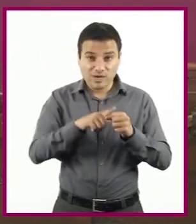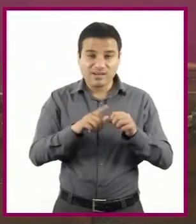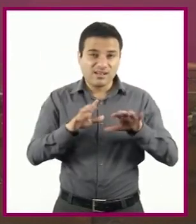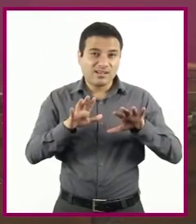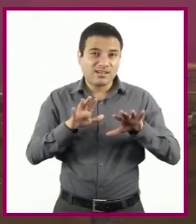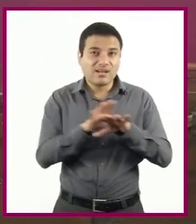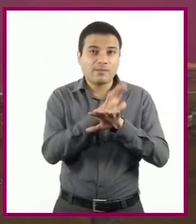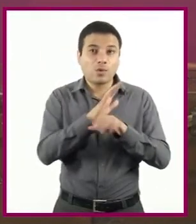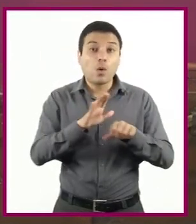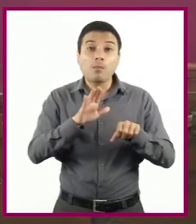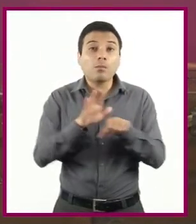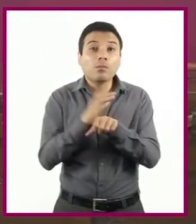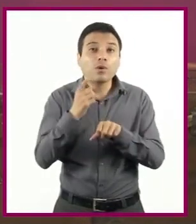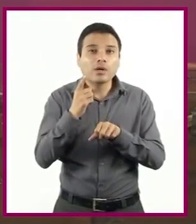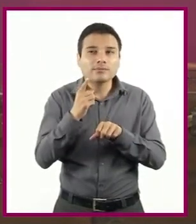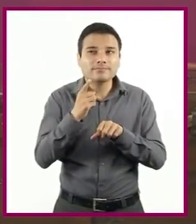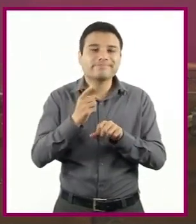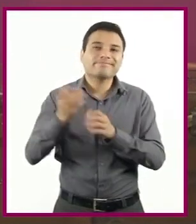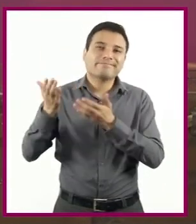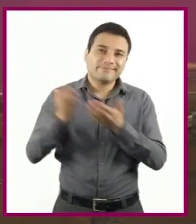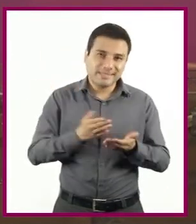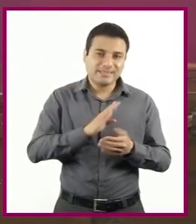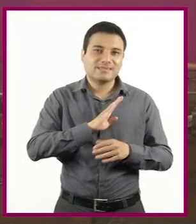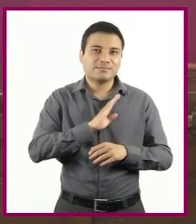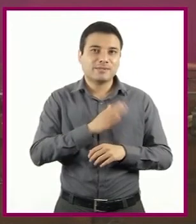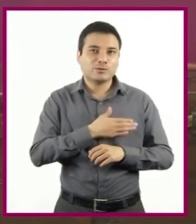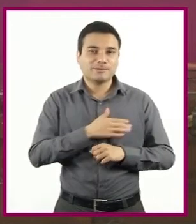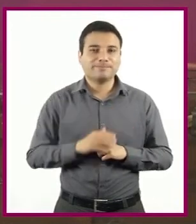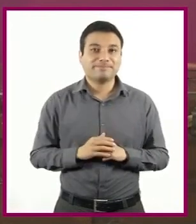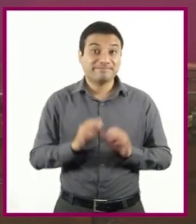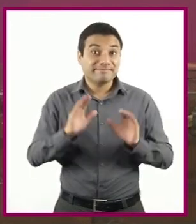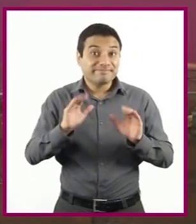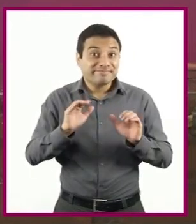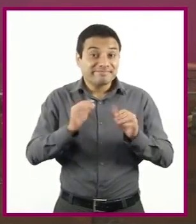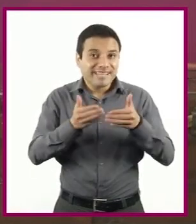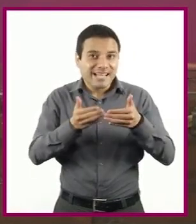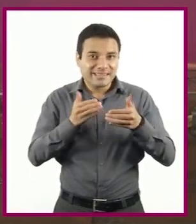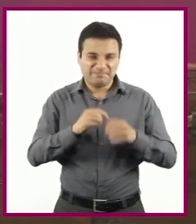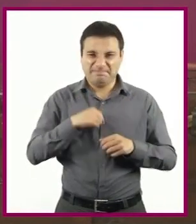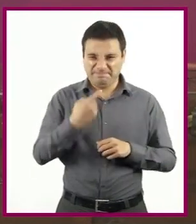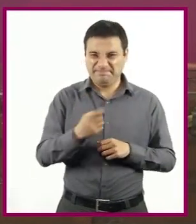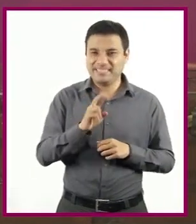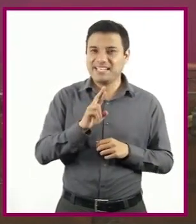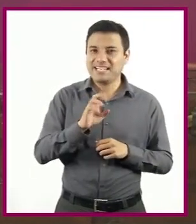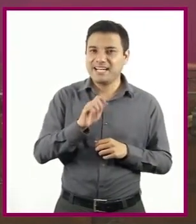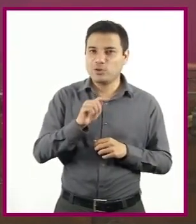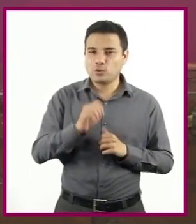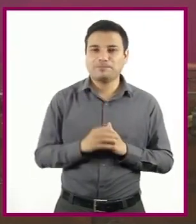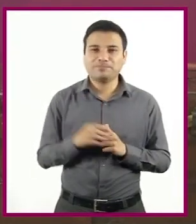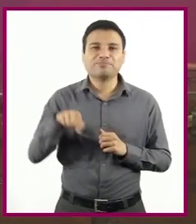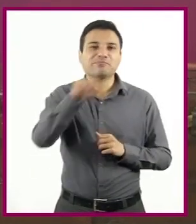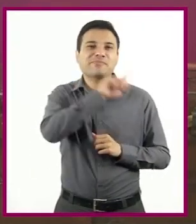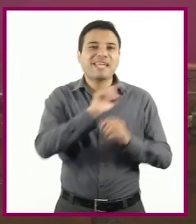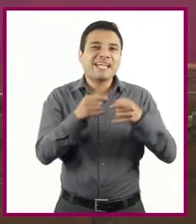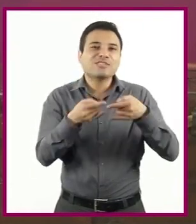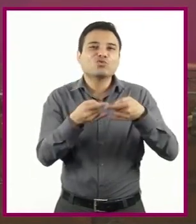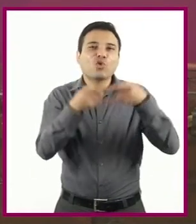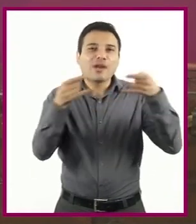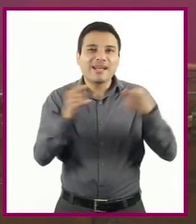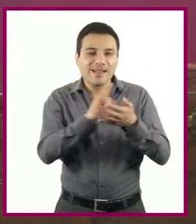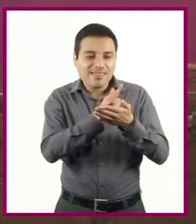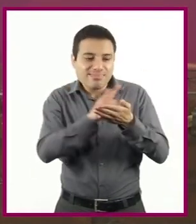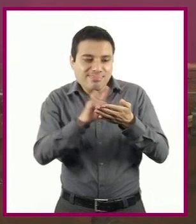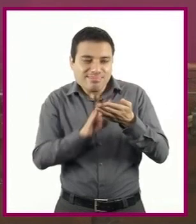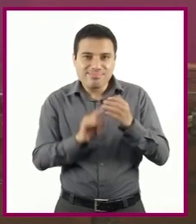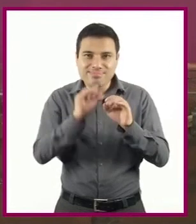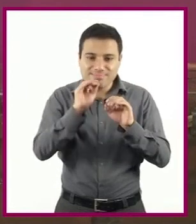a la llegada de los españoles. Antes de despedirnos, les tengo un reto. Elaboren una historieta con uno de los